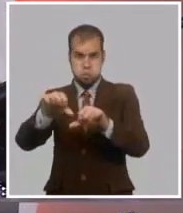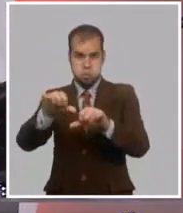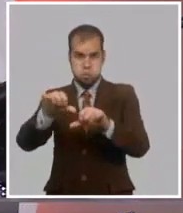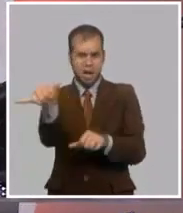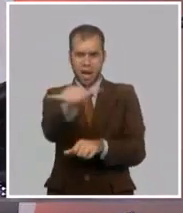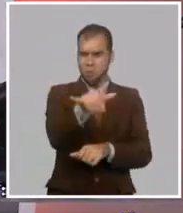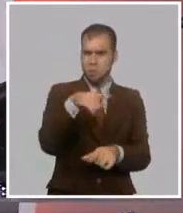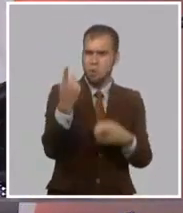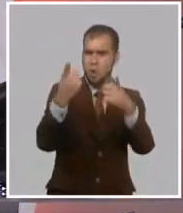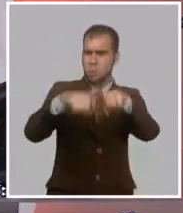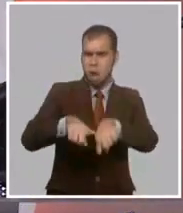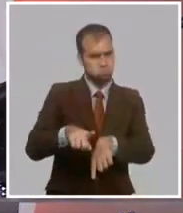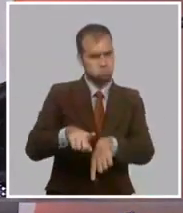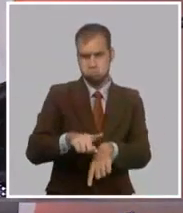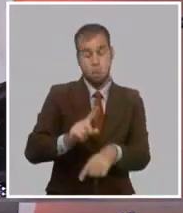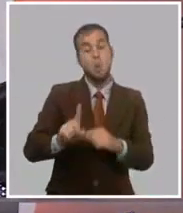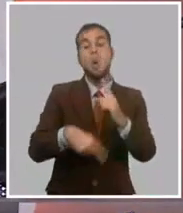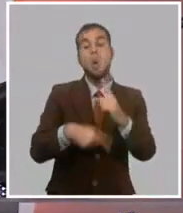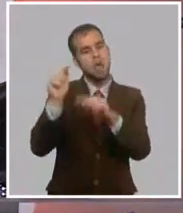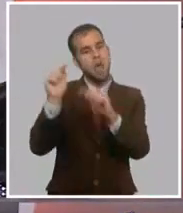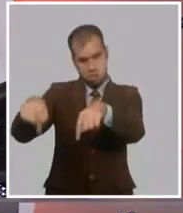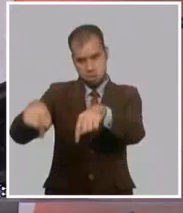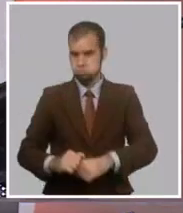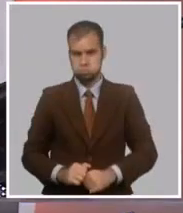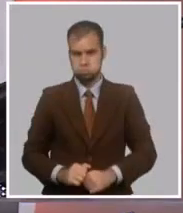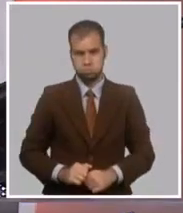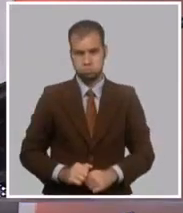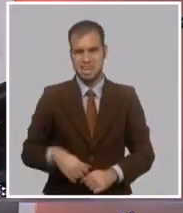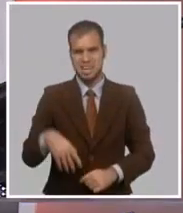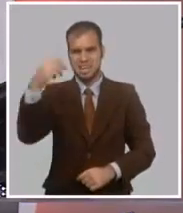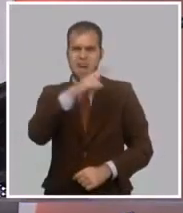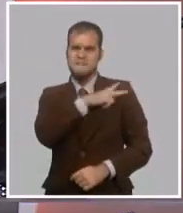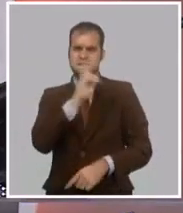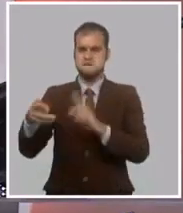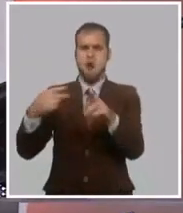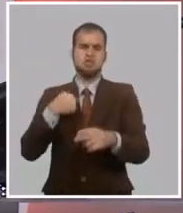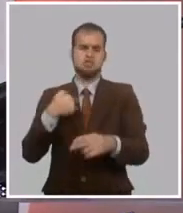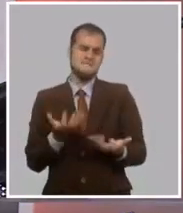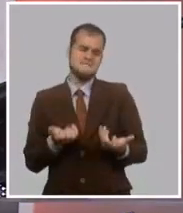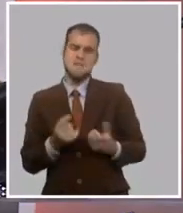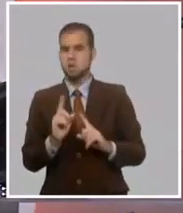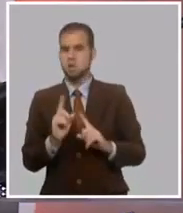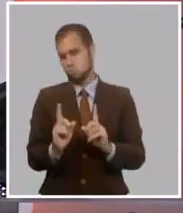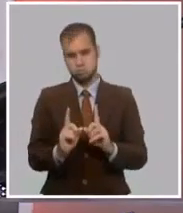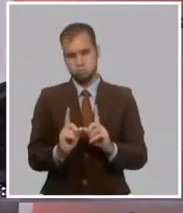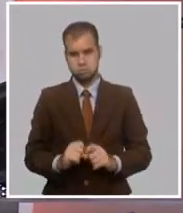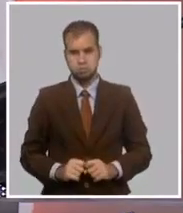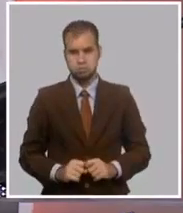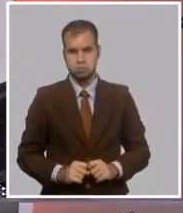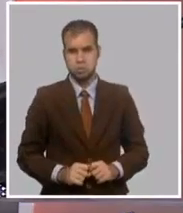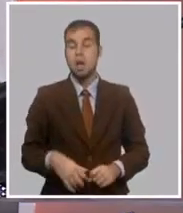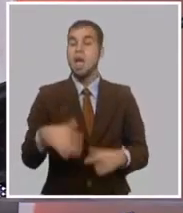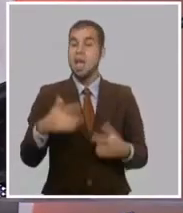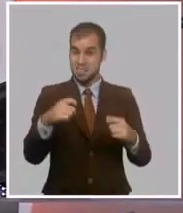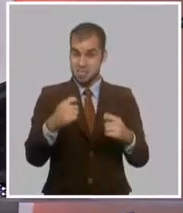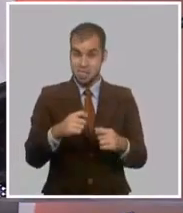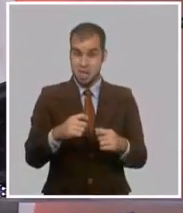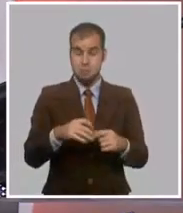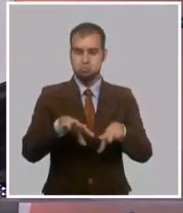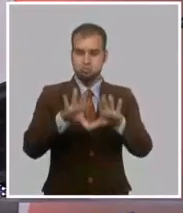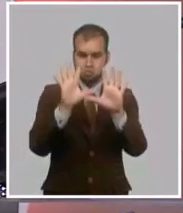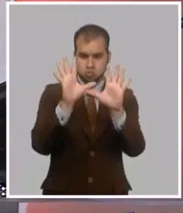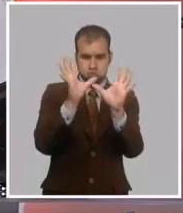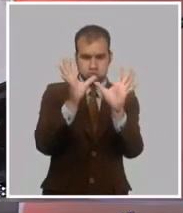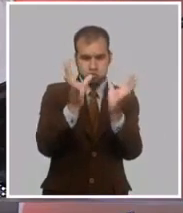el espíritu burocrático, la composición burocrática y el autoritarismo, sino fundar en el ejercicio franco y cordial de